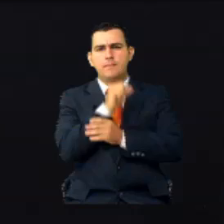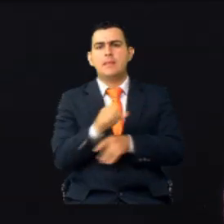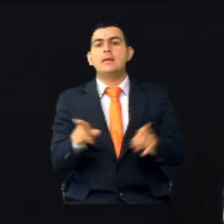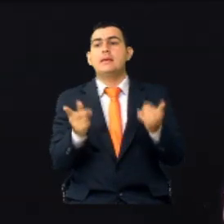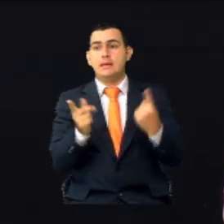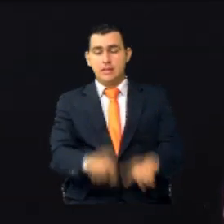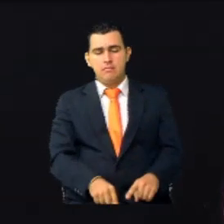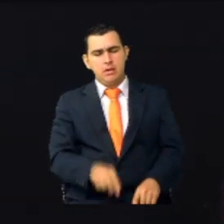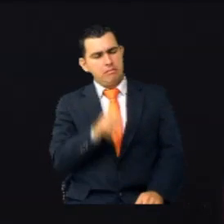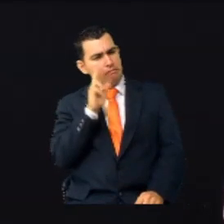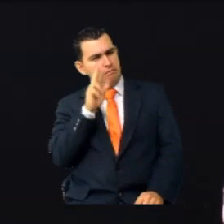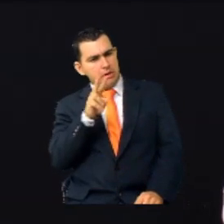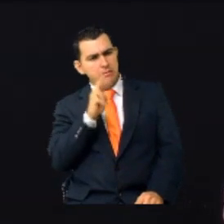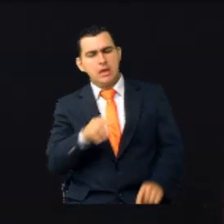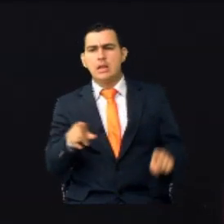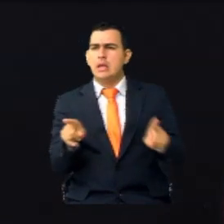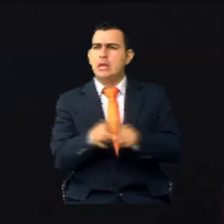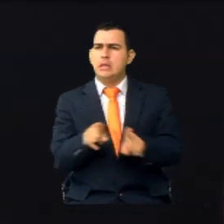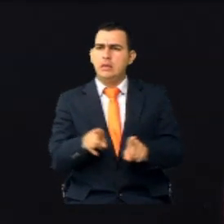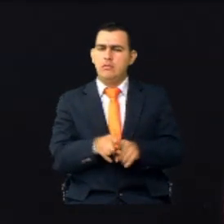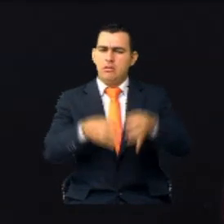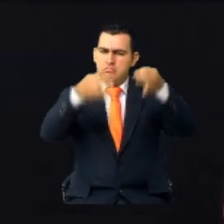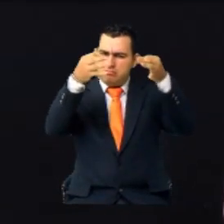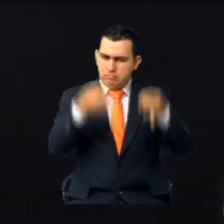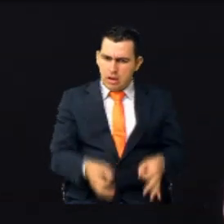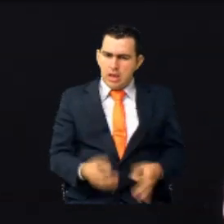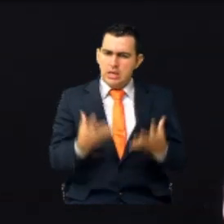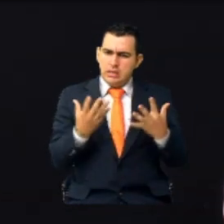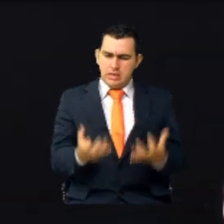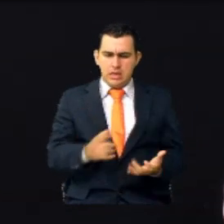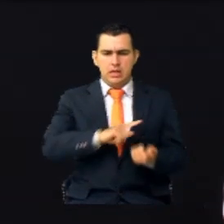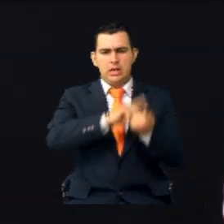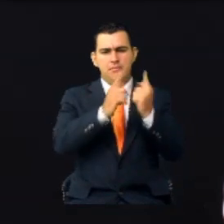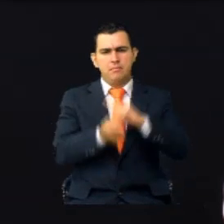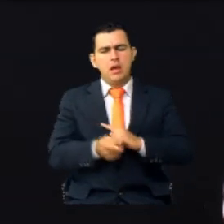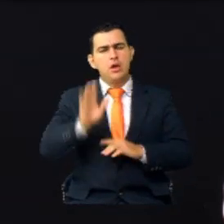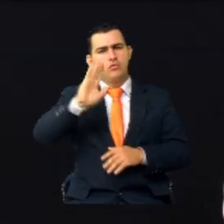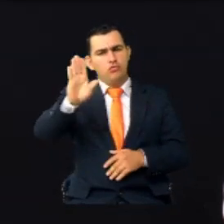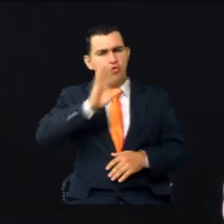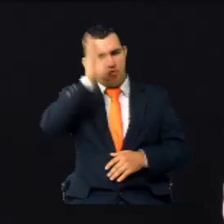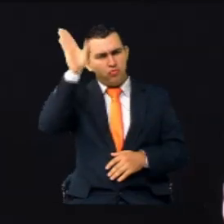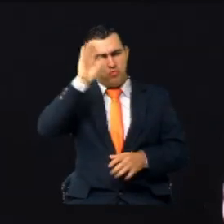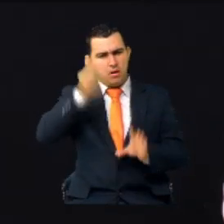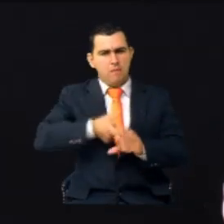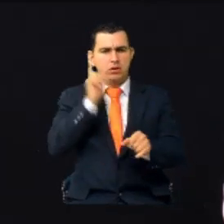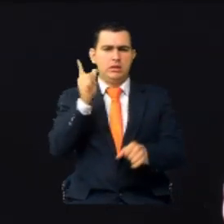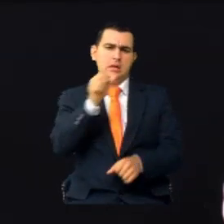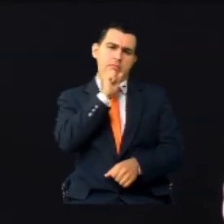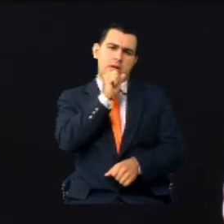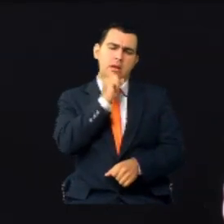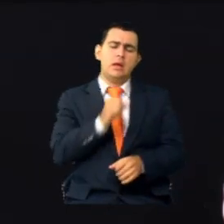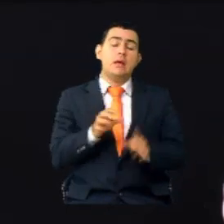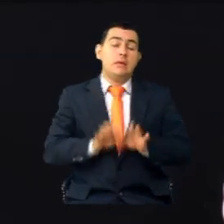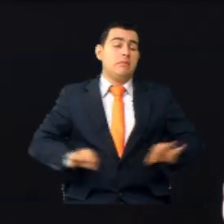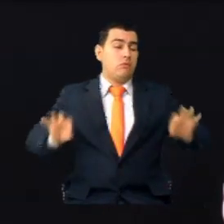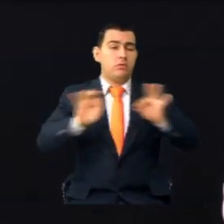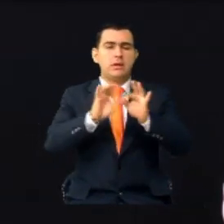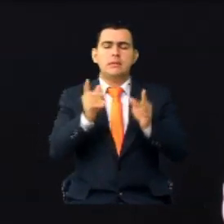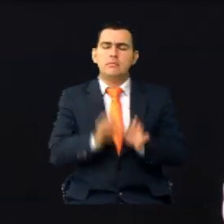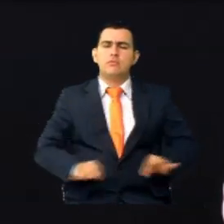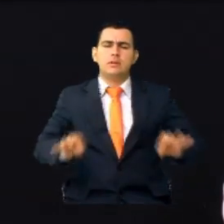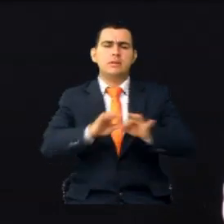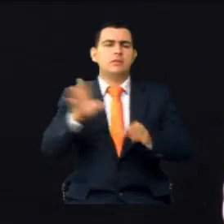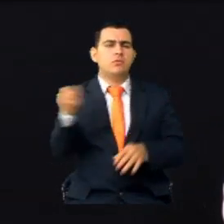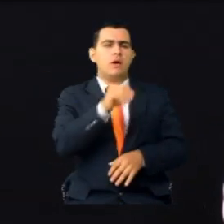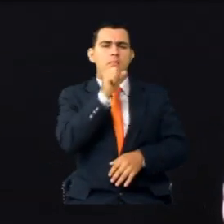esta propuesta una alternativa real de cambiar las costumbres políticas de nuestra ciudad, pero sobre todo devolverle la tranquilidad y la confianza a la ciudadanía